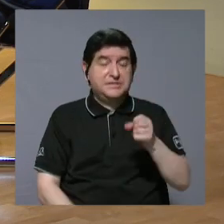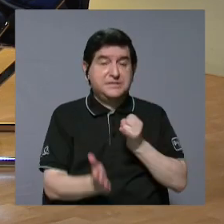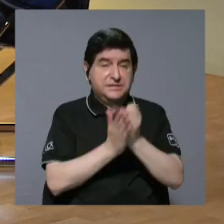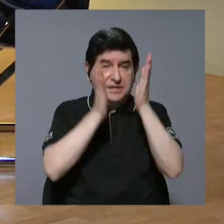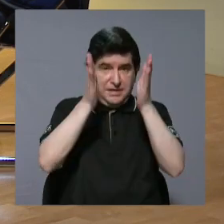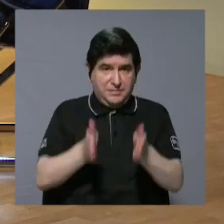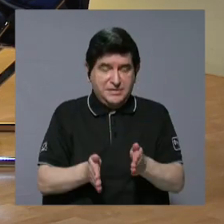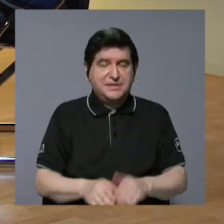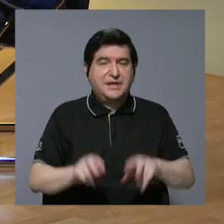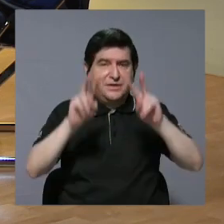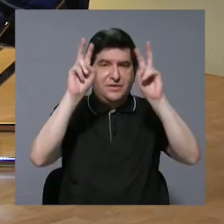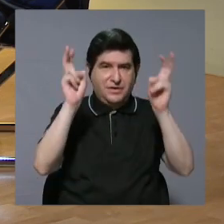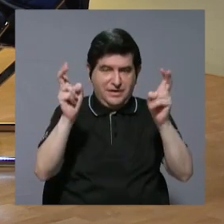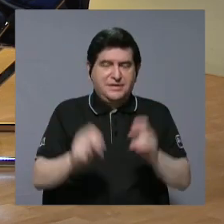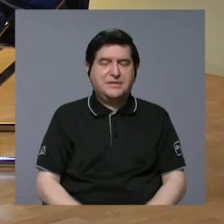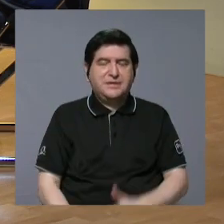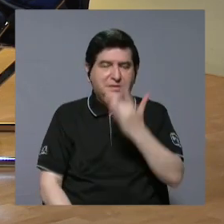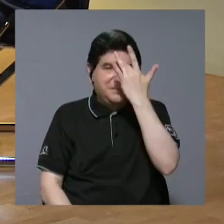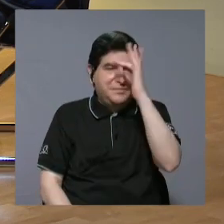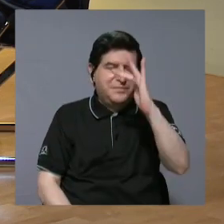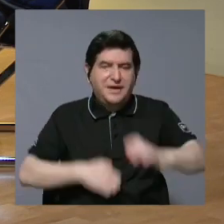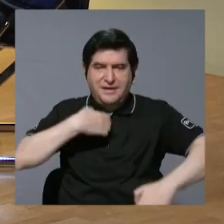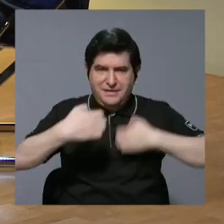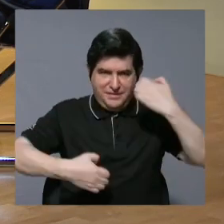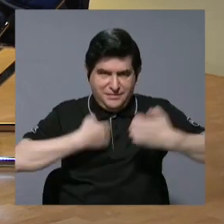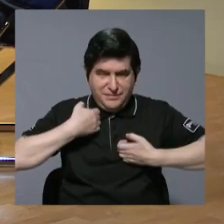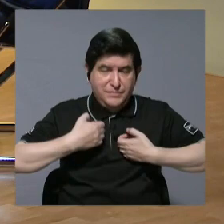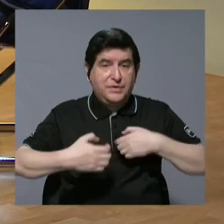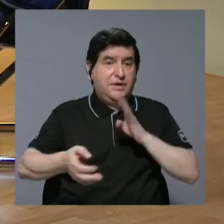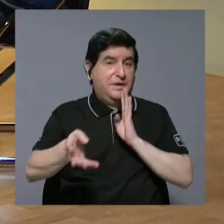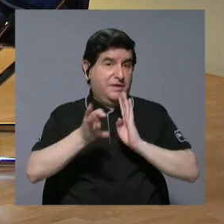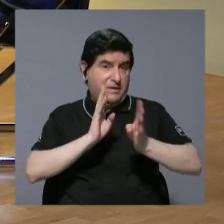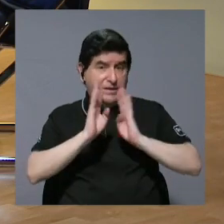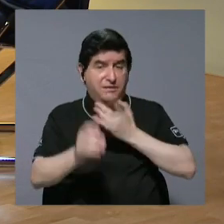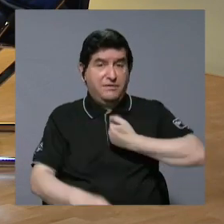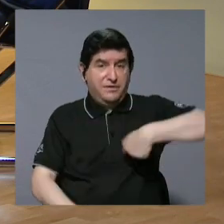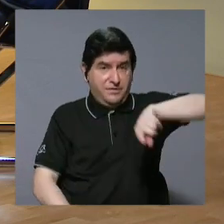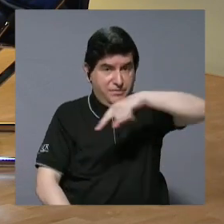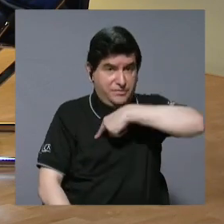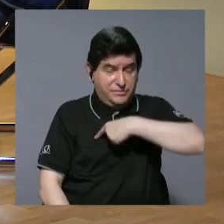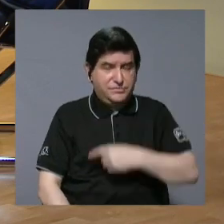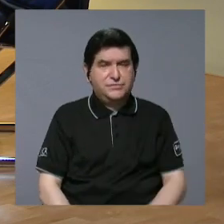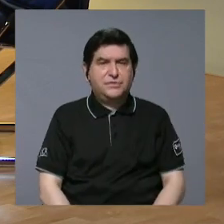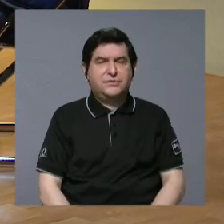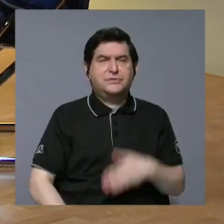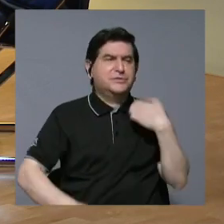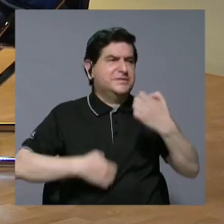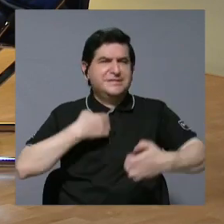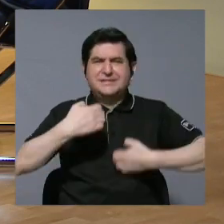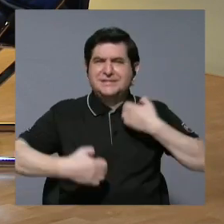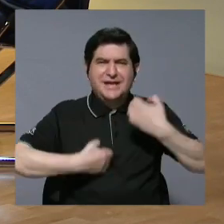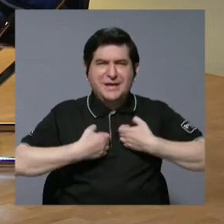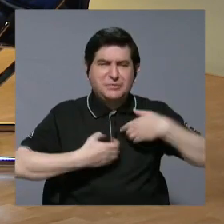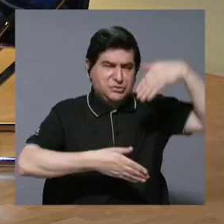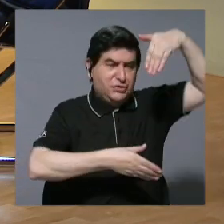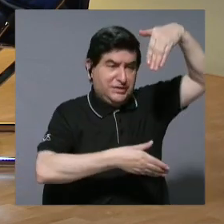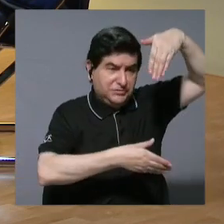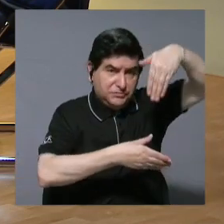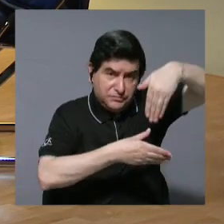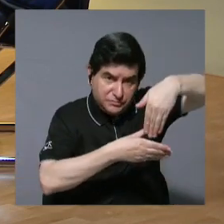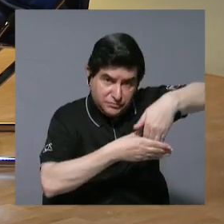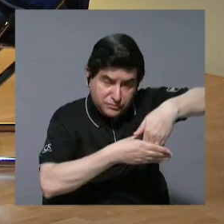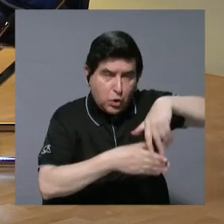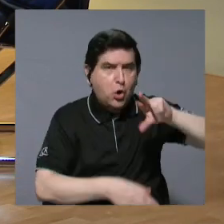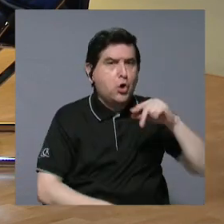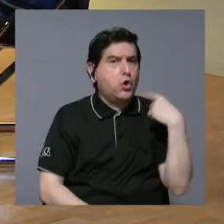el tema de la inteligencia emocional, y estábamos hablando de cómo el tema de las emociones se meten